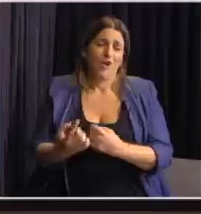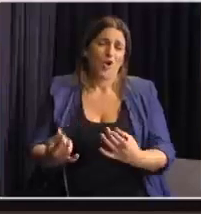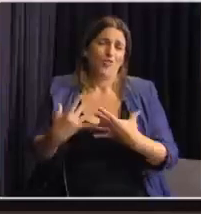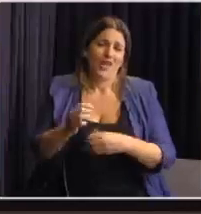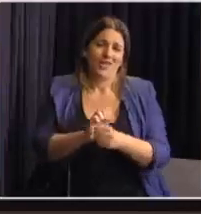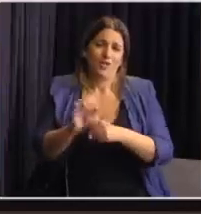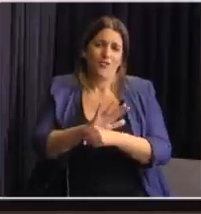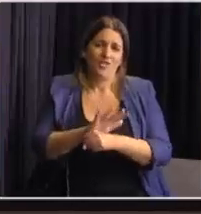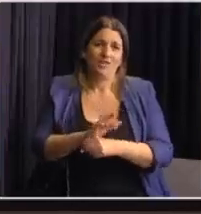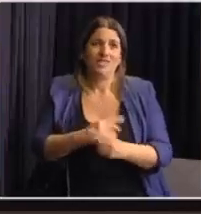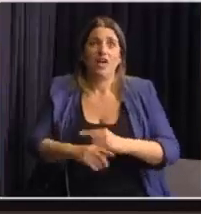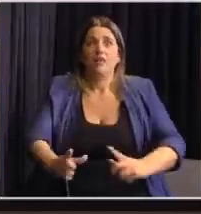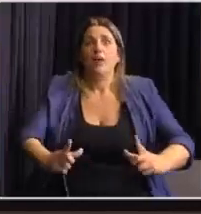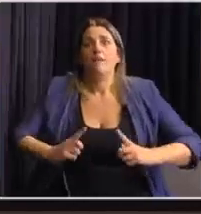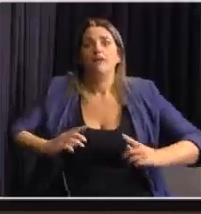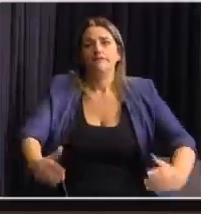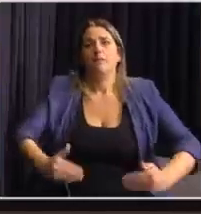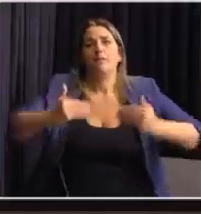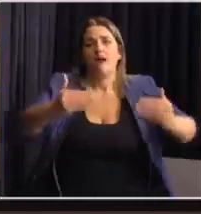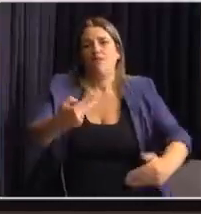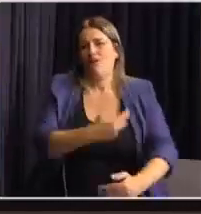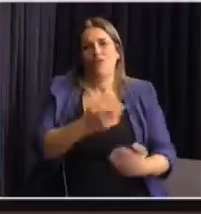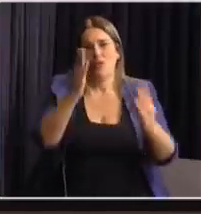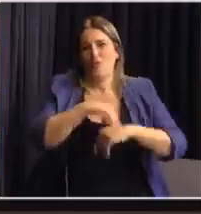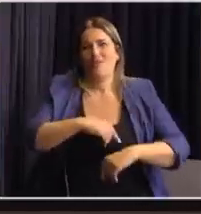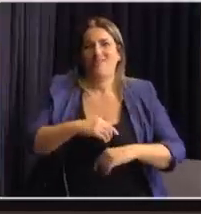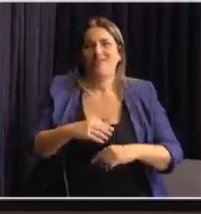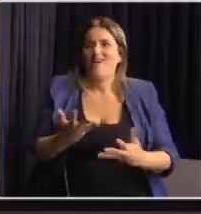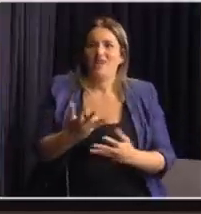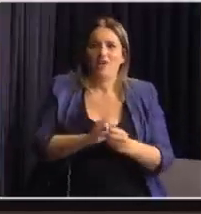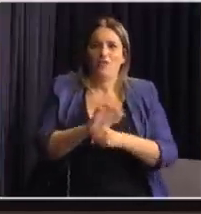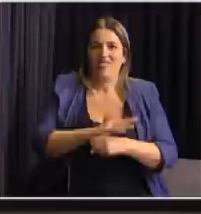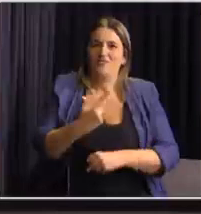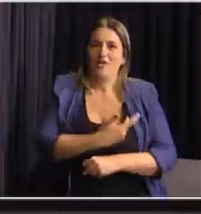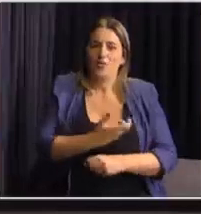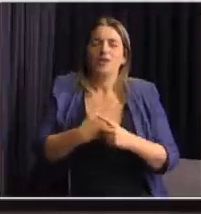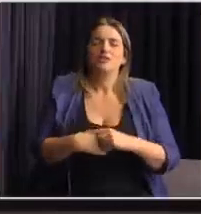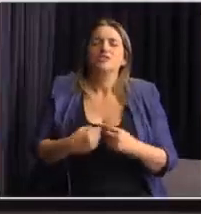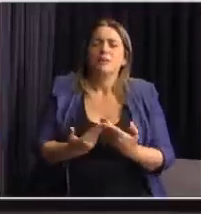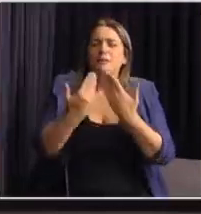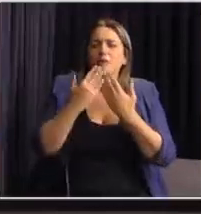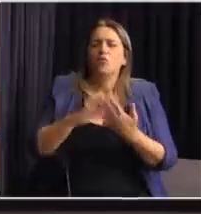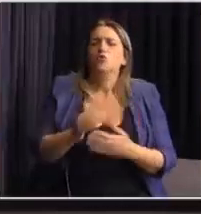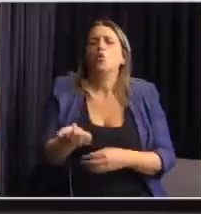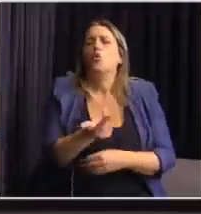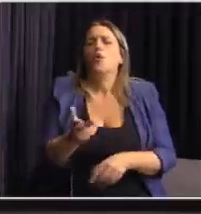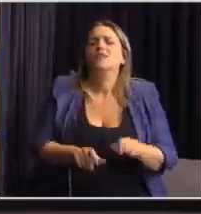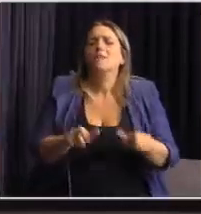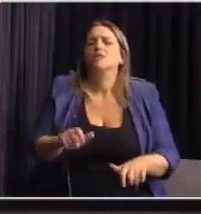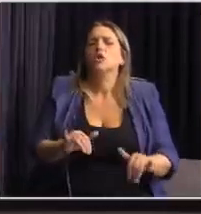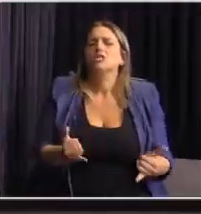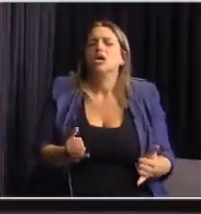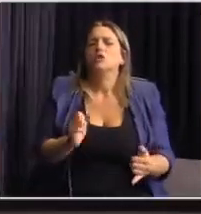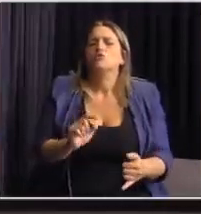que deberán esperar un tiempo más para vacunarse. Y también en ese sentido, si me permiten consultarle, si tienen el dato de cuántas personas que hayan